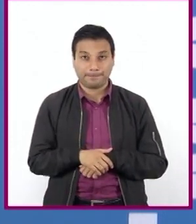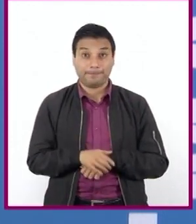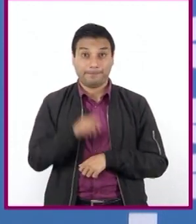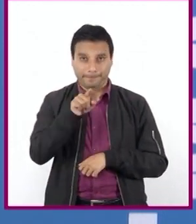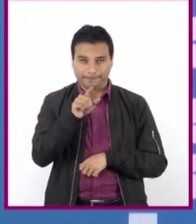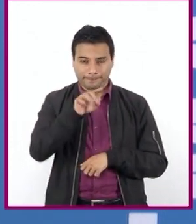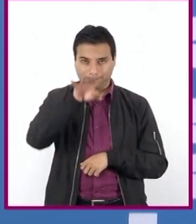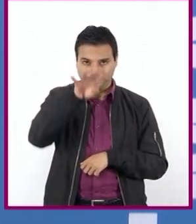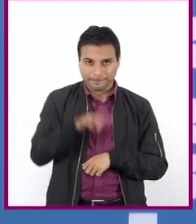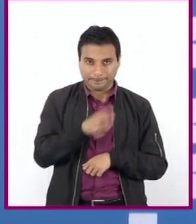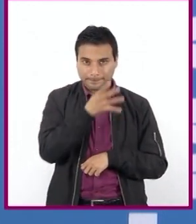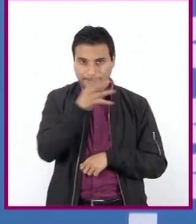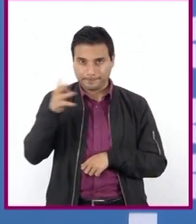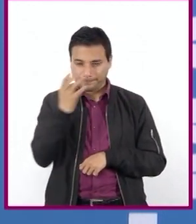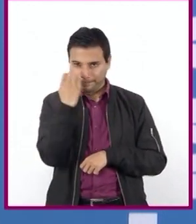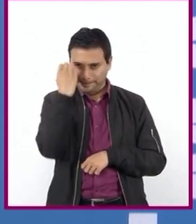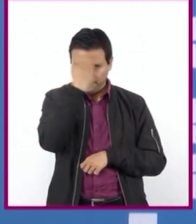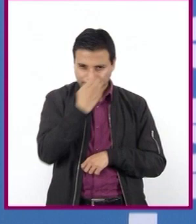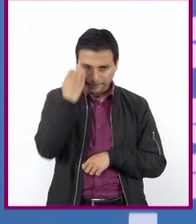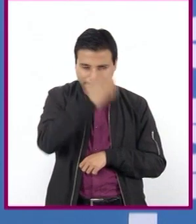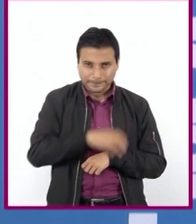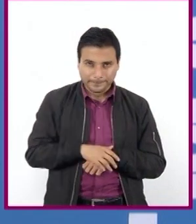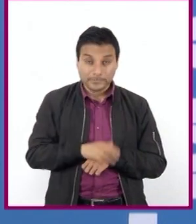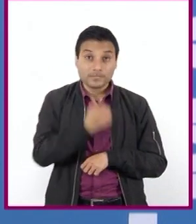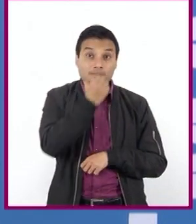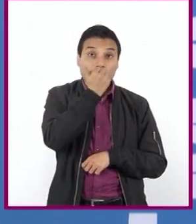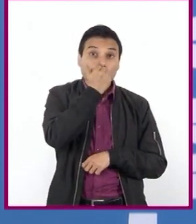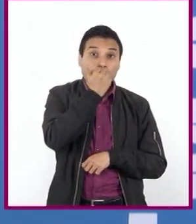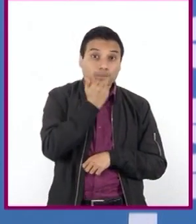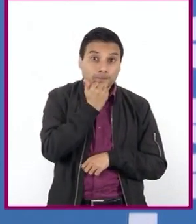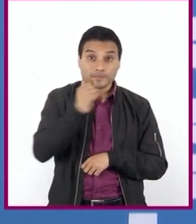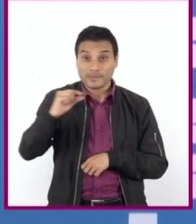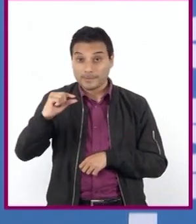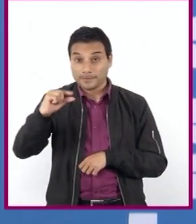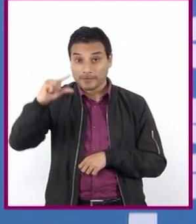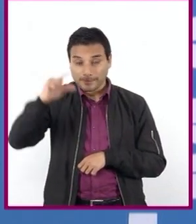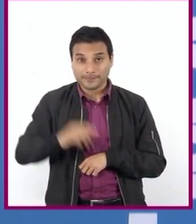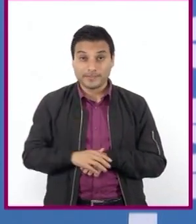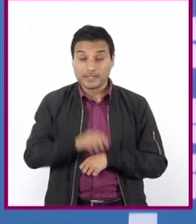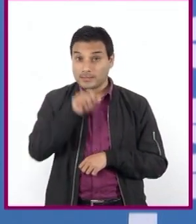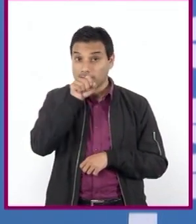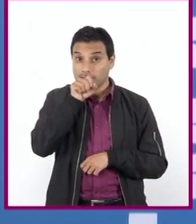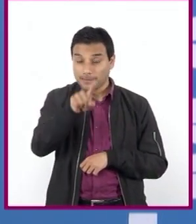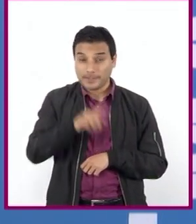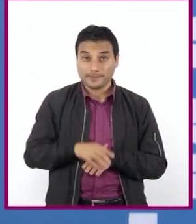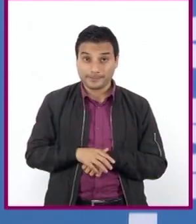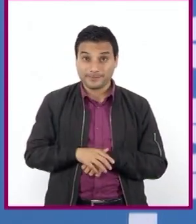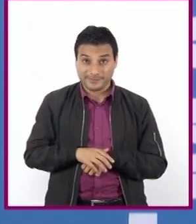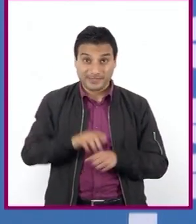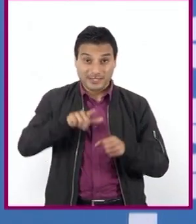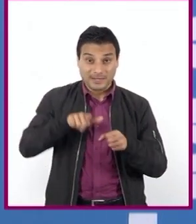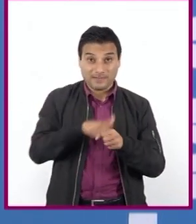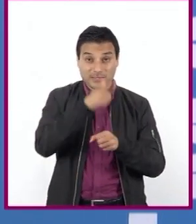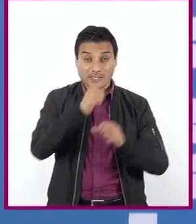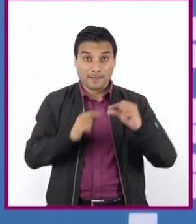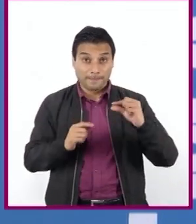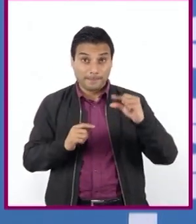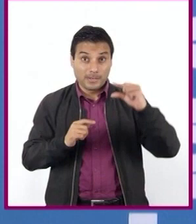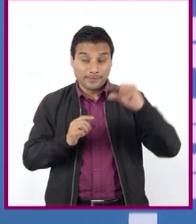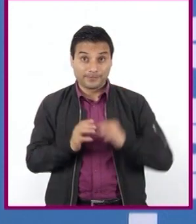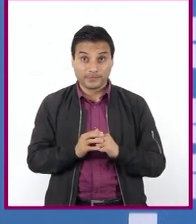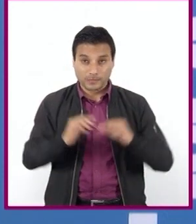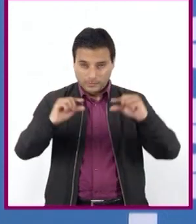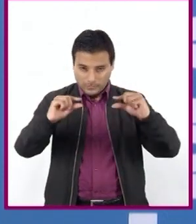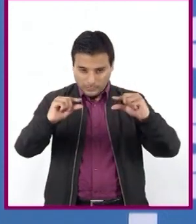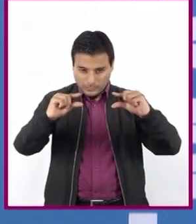Analizando la relación entre la cantidad de azúcar que contiene el refresco y la cantidad de azúcar que provee su